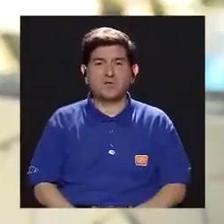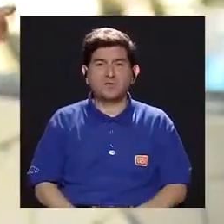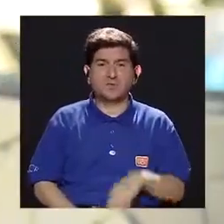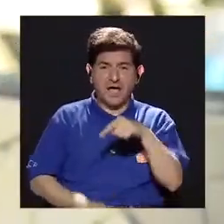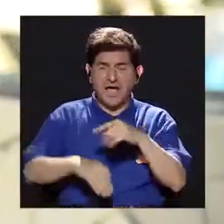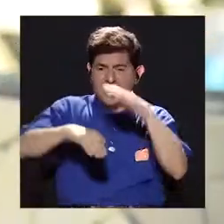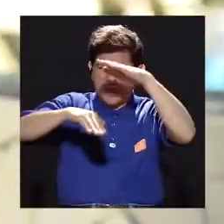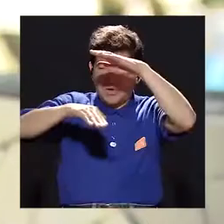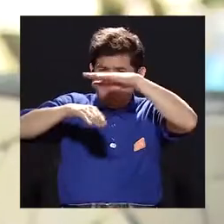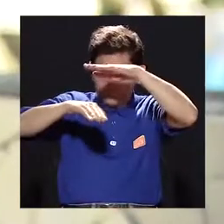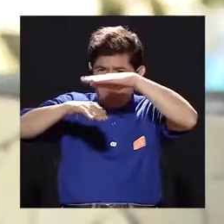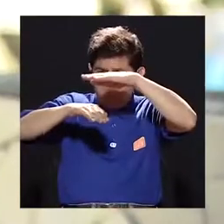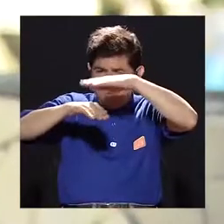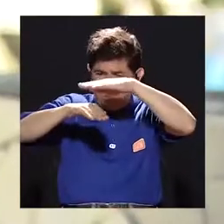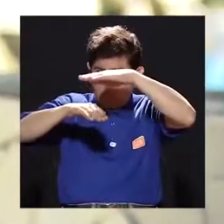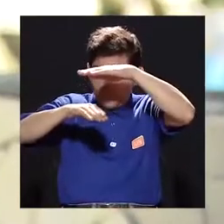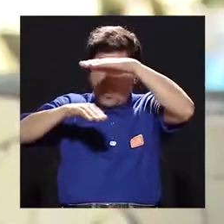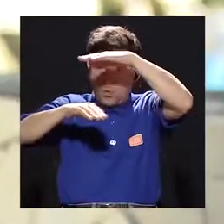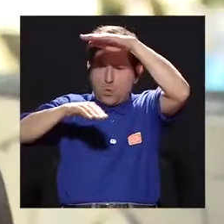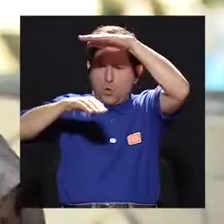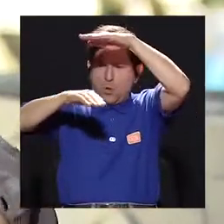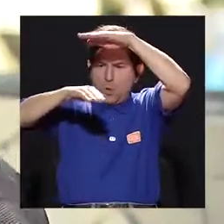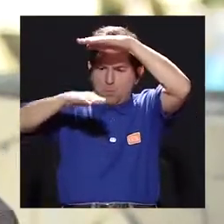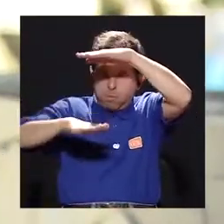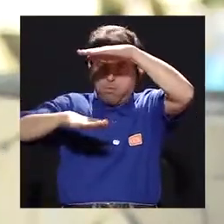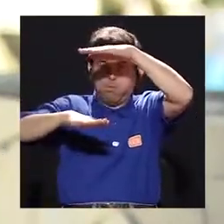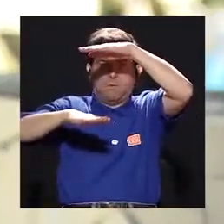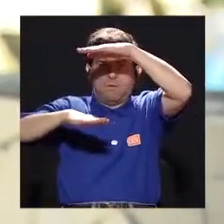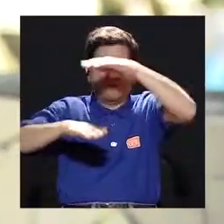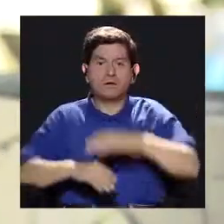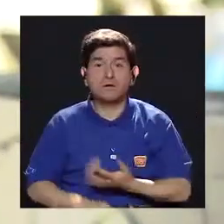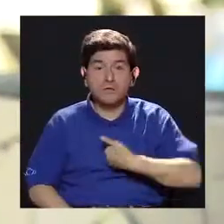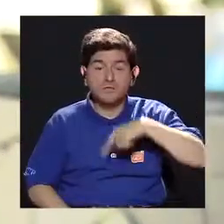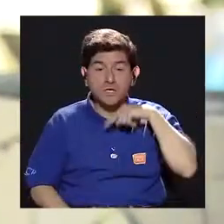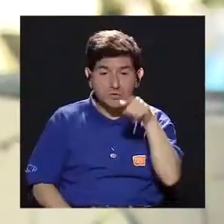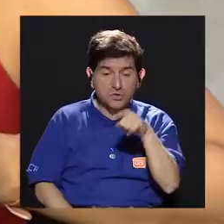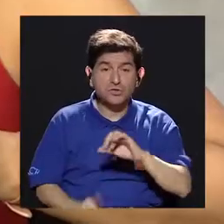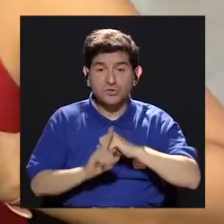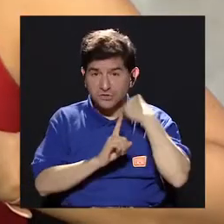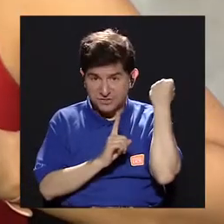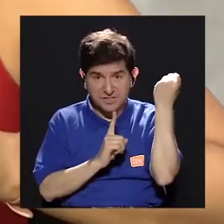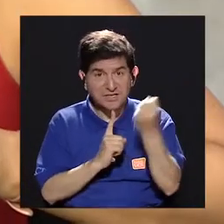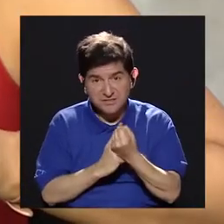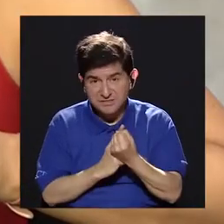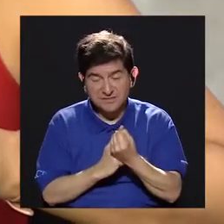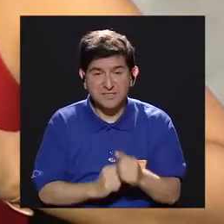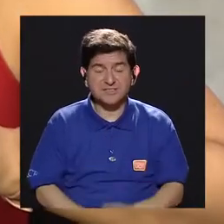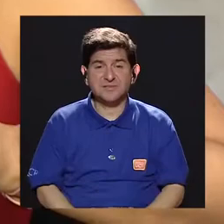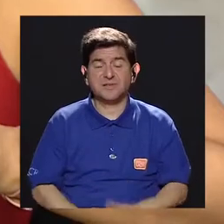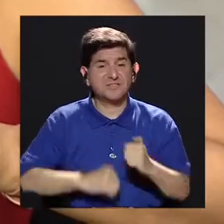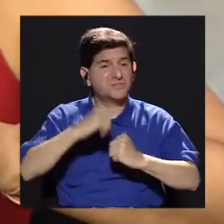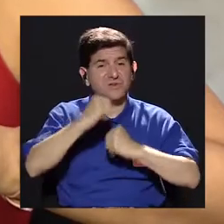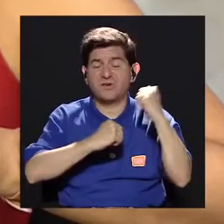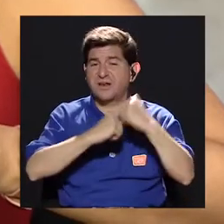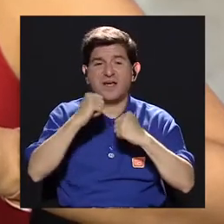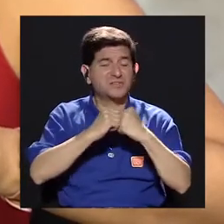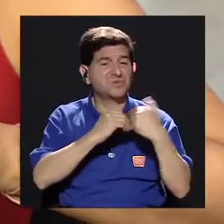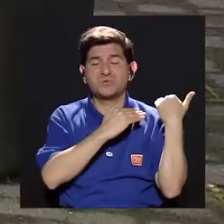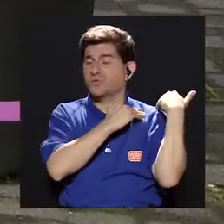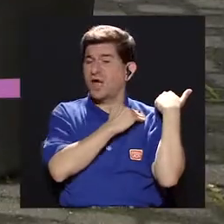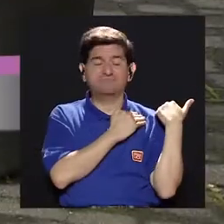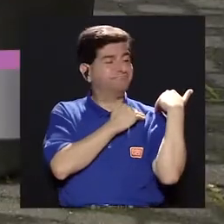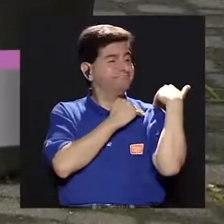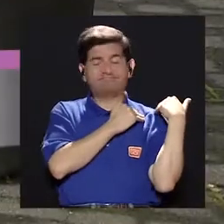le empezamos a poner muchos libros y vemos como que hace así ya. Bueno, si le empezamos a poner mucho peso, esa estructura se va a